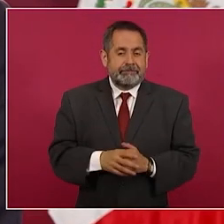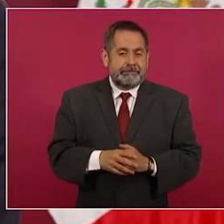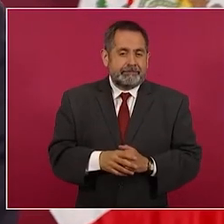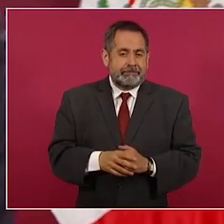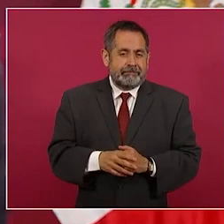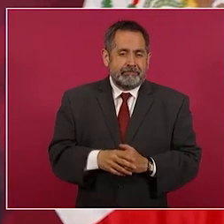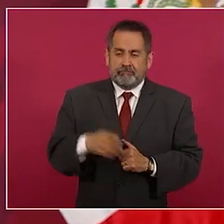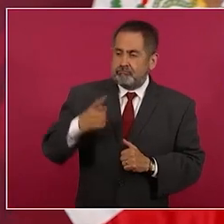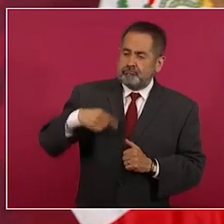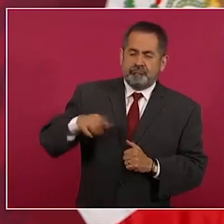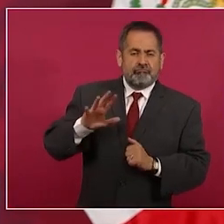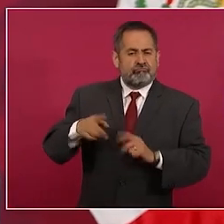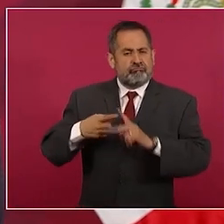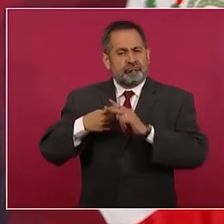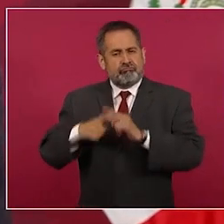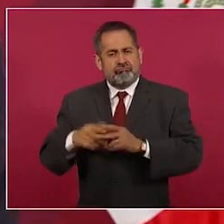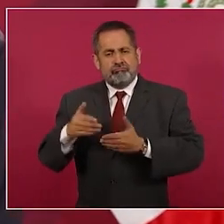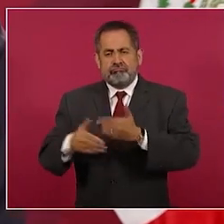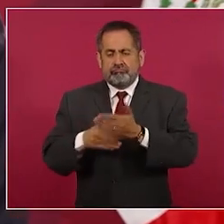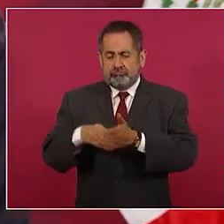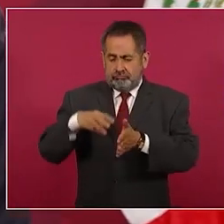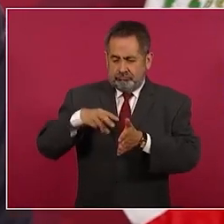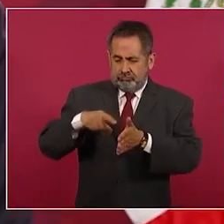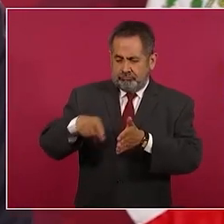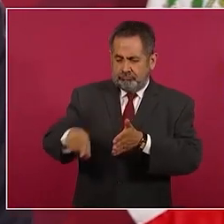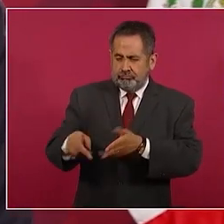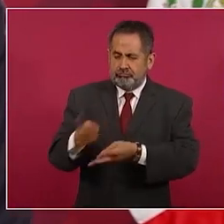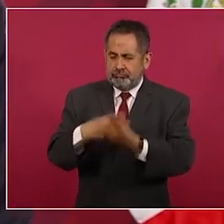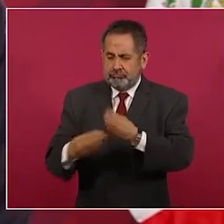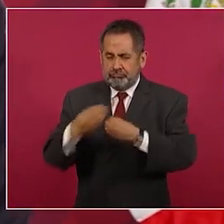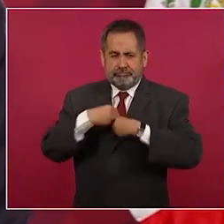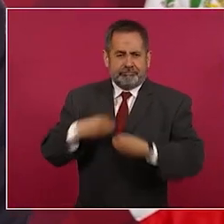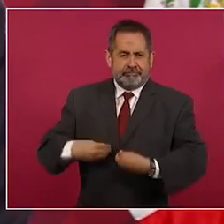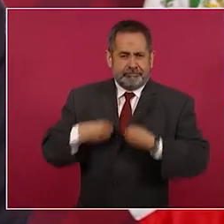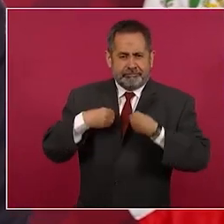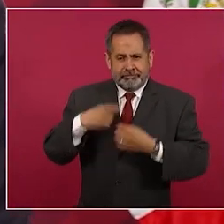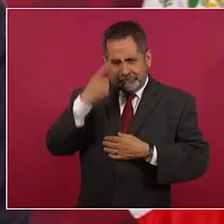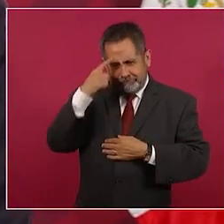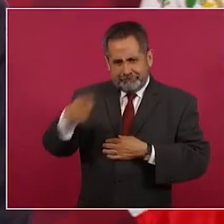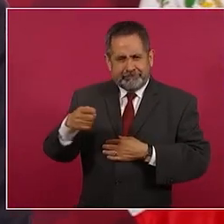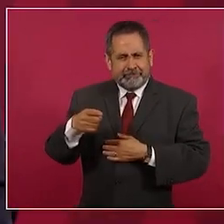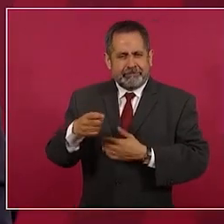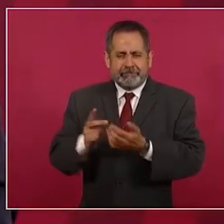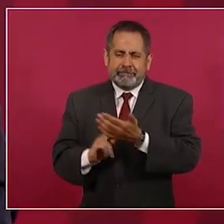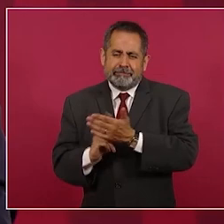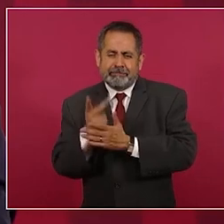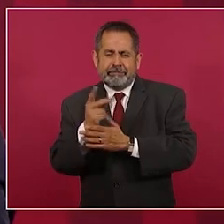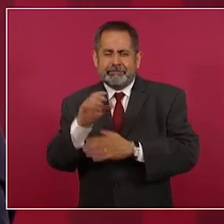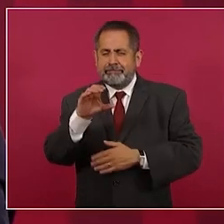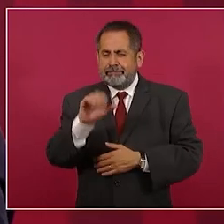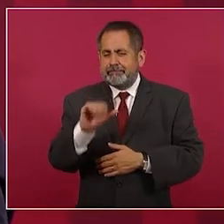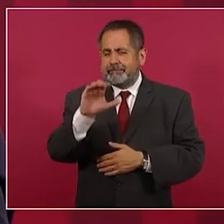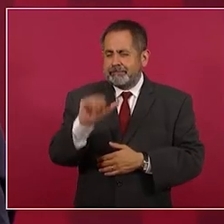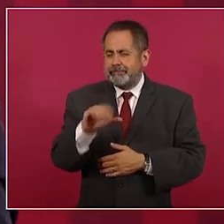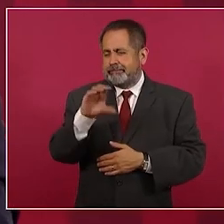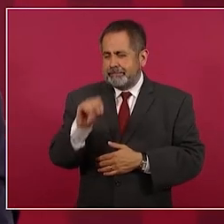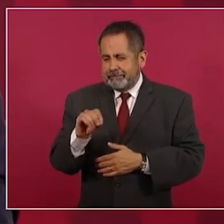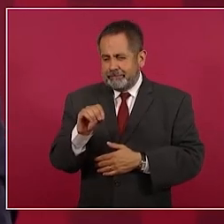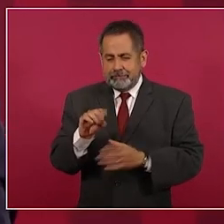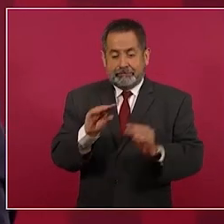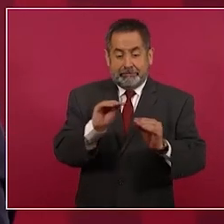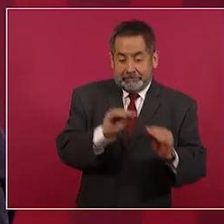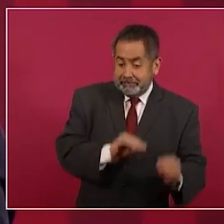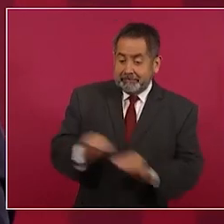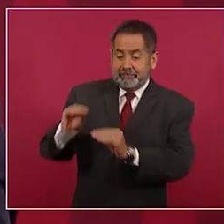iniciado el programa Sembrando Vida para producir cacao que se iba a utilizar en